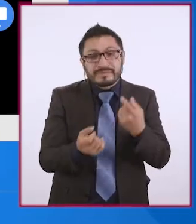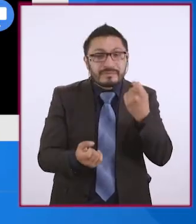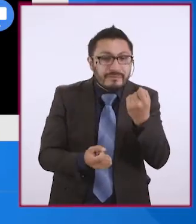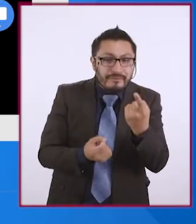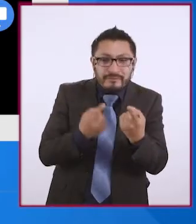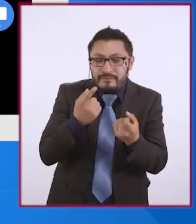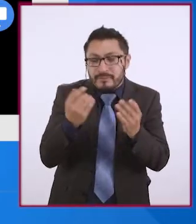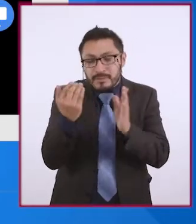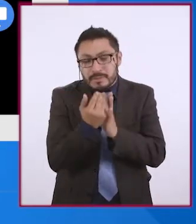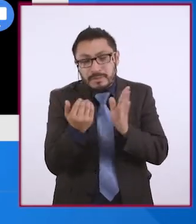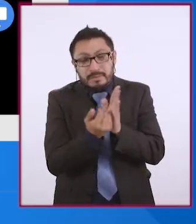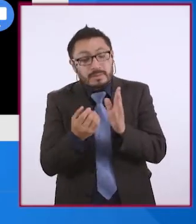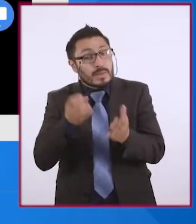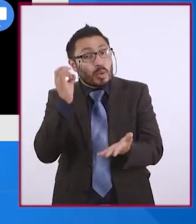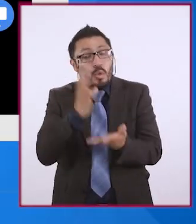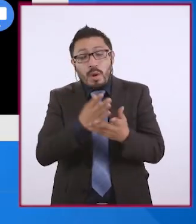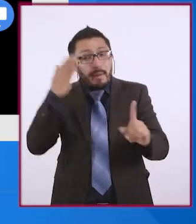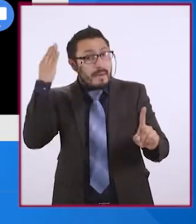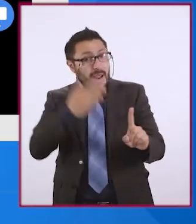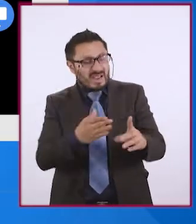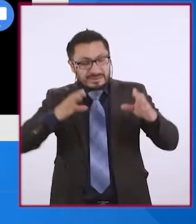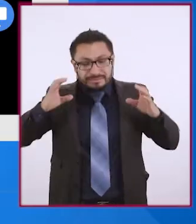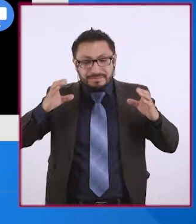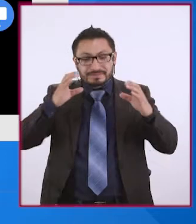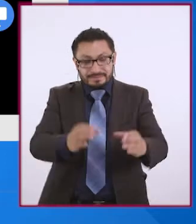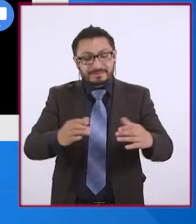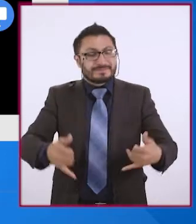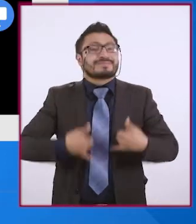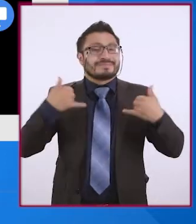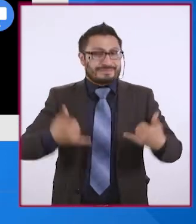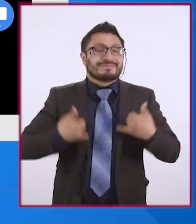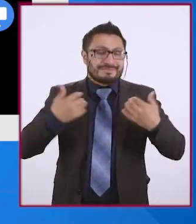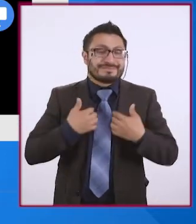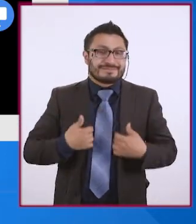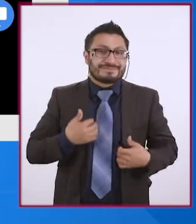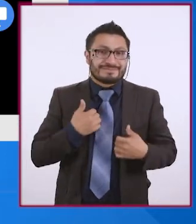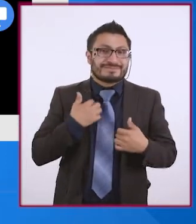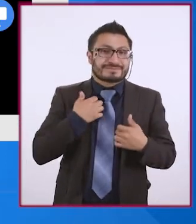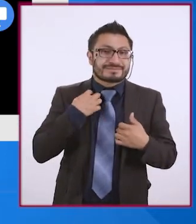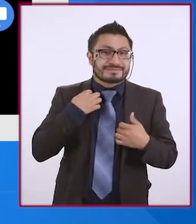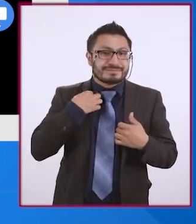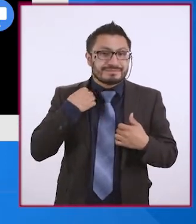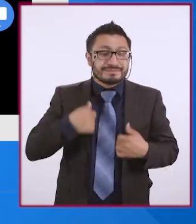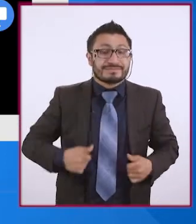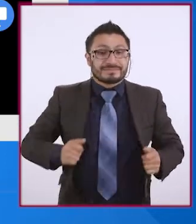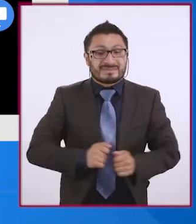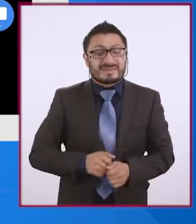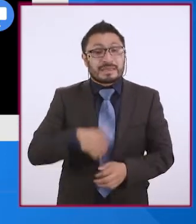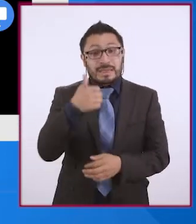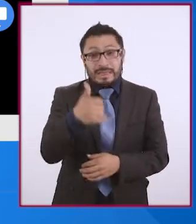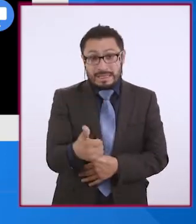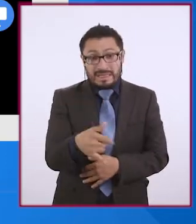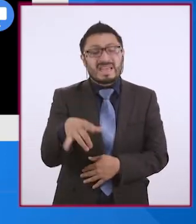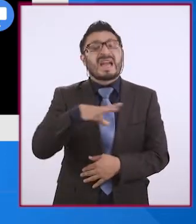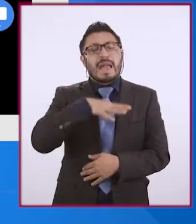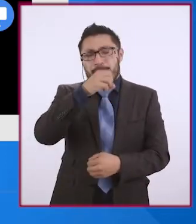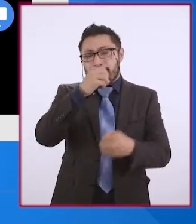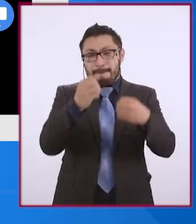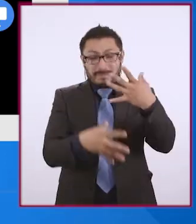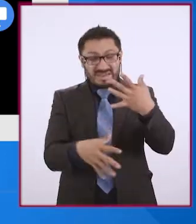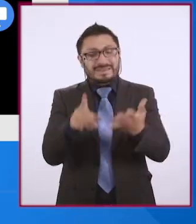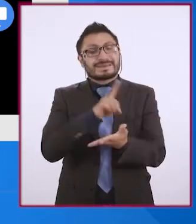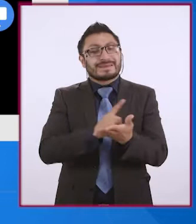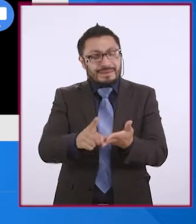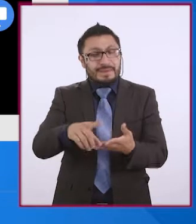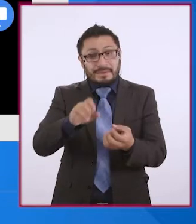algunas disposiciones que están dirigidas solo para los jóvenes. Y allí hay varios derechos que la